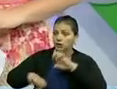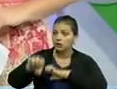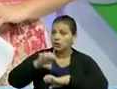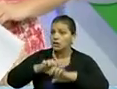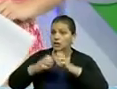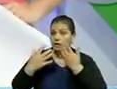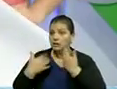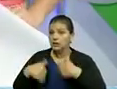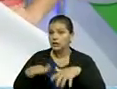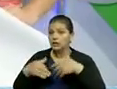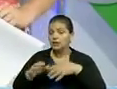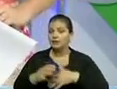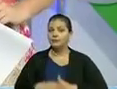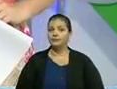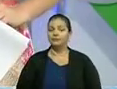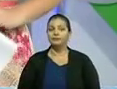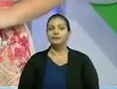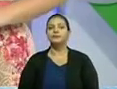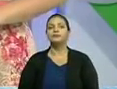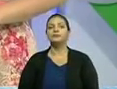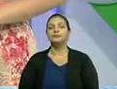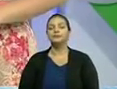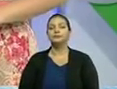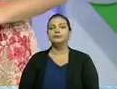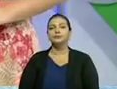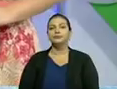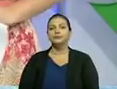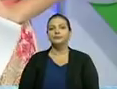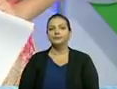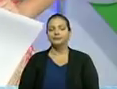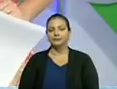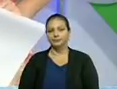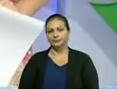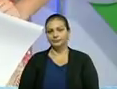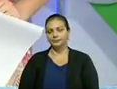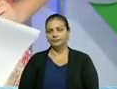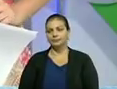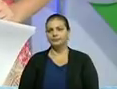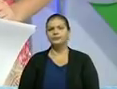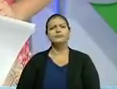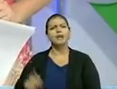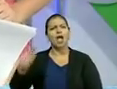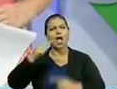oiga. Sí. Ya no, tiene 40 no, años, ya tiene 40 el señor productor.